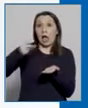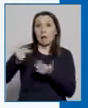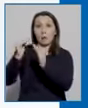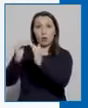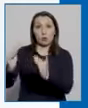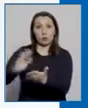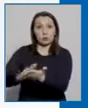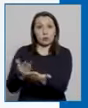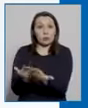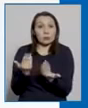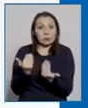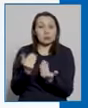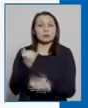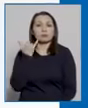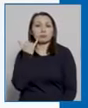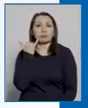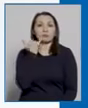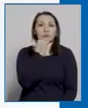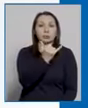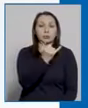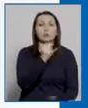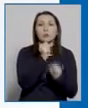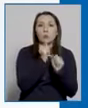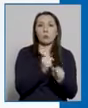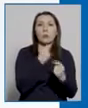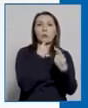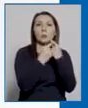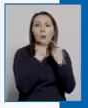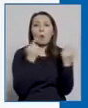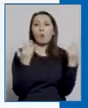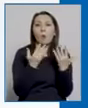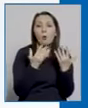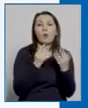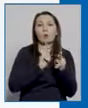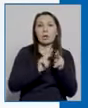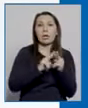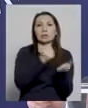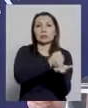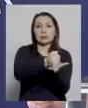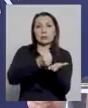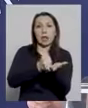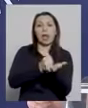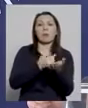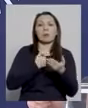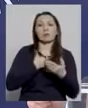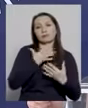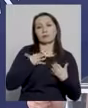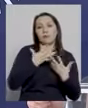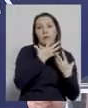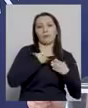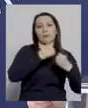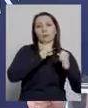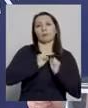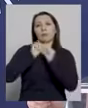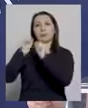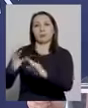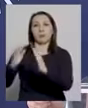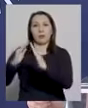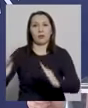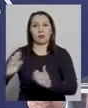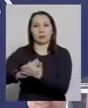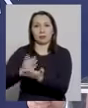residencia sanitaria se comuniquen con el call center para poder hacer la gestión y trasladarlas a una residencia